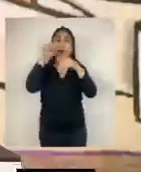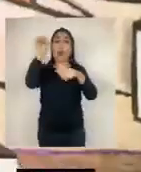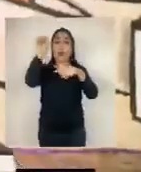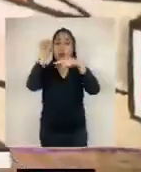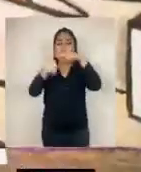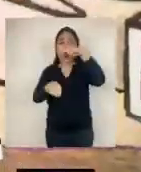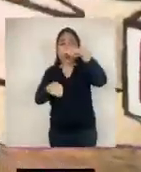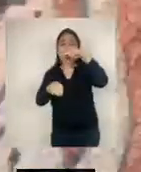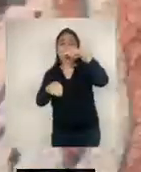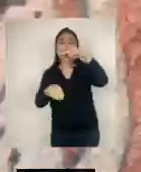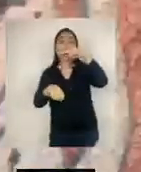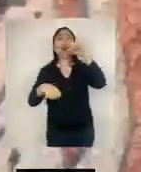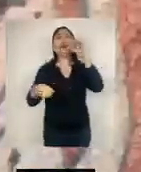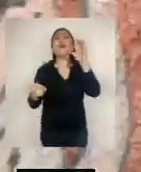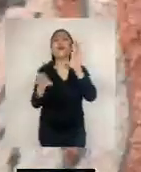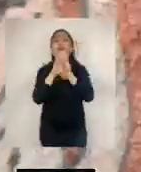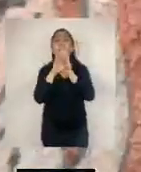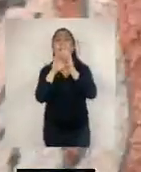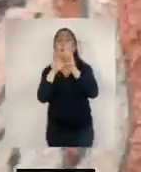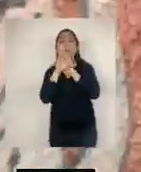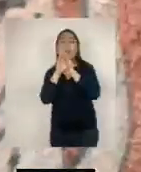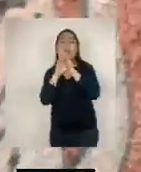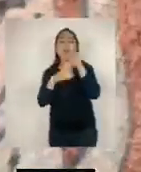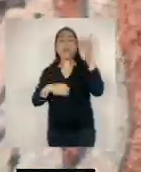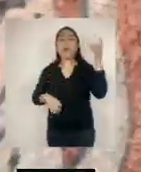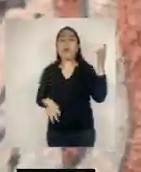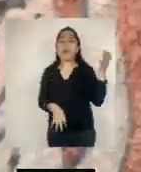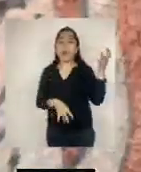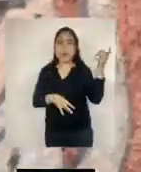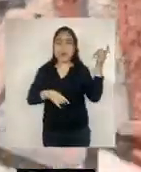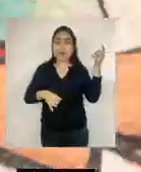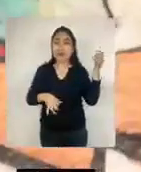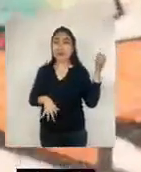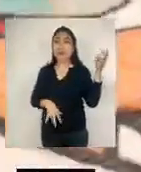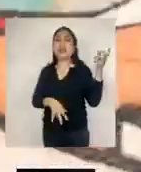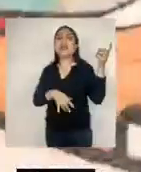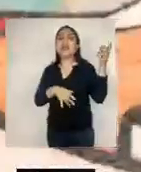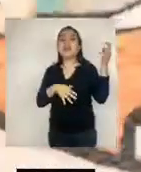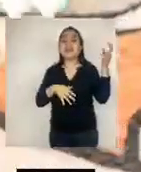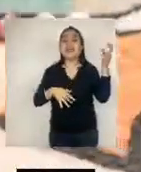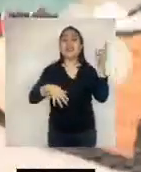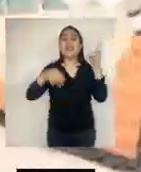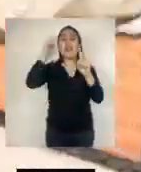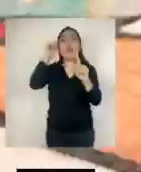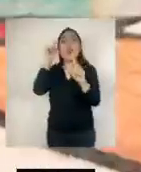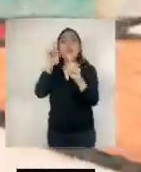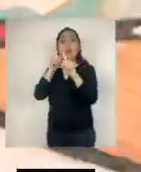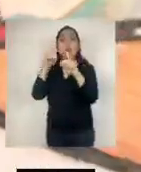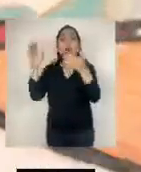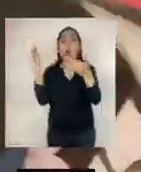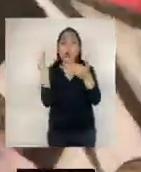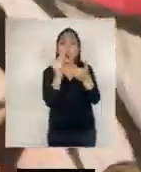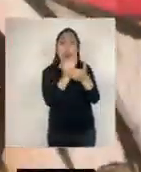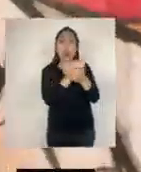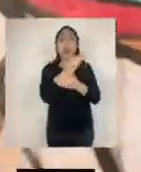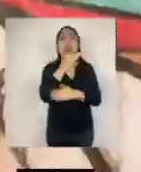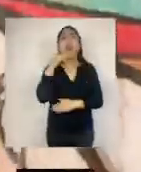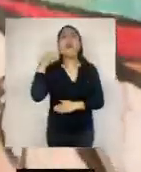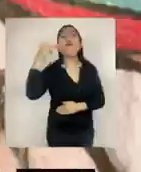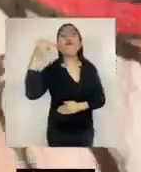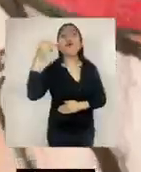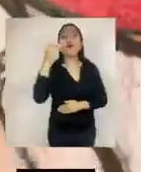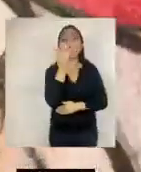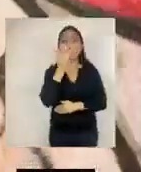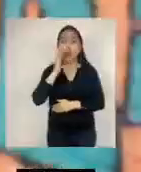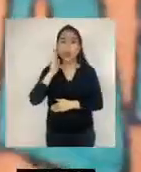ahí está Ignacio Veroiza. Y armamos el arreglo musical de esta cueca. Uy, más gente que no se sí, quiere. Es que para hacer sí. Esto, no te imaginas. Y es ese que